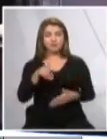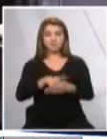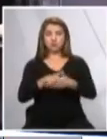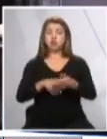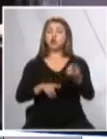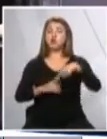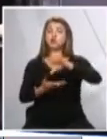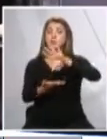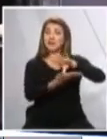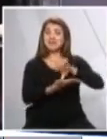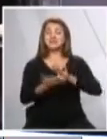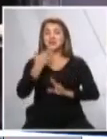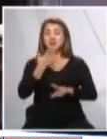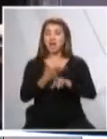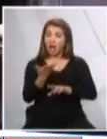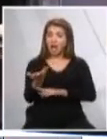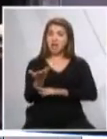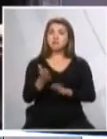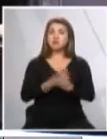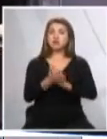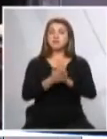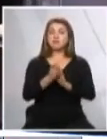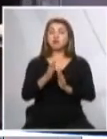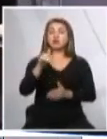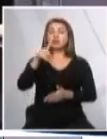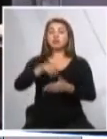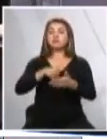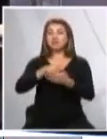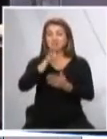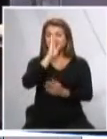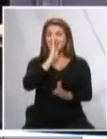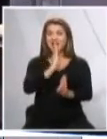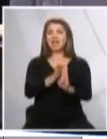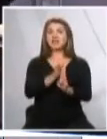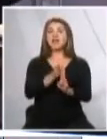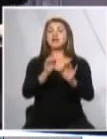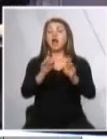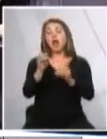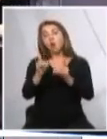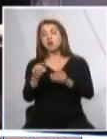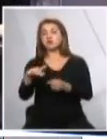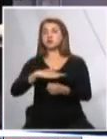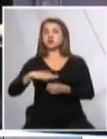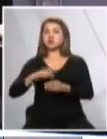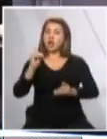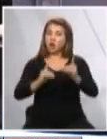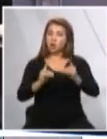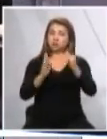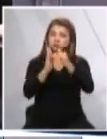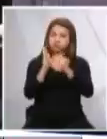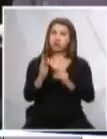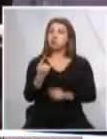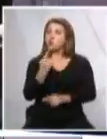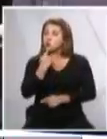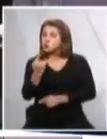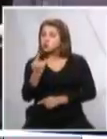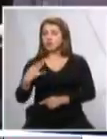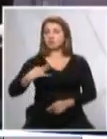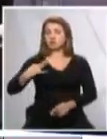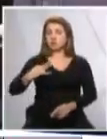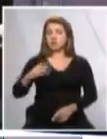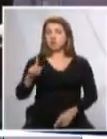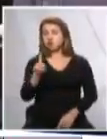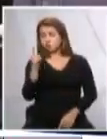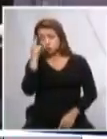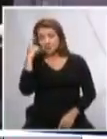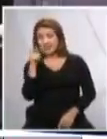países y son mecanismos de democracia, entre comillas, más directa, por el cual en ciertas situaciones, con ciertos estándares, tú consultas a los ciudadanos. Nos